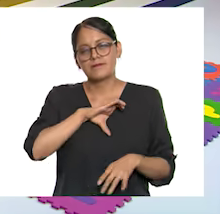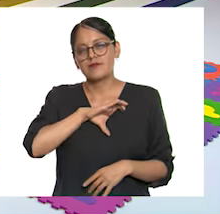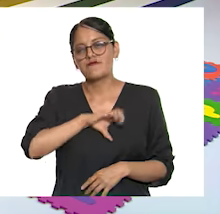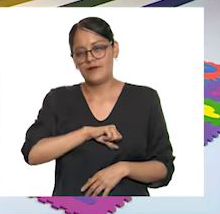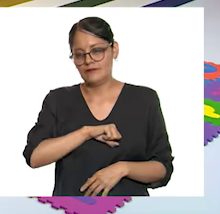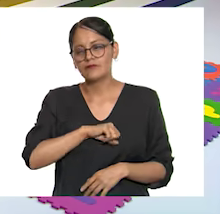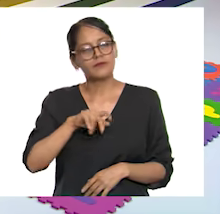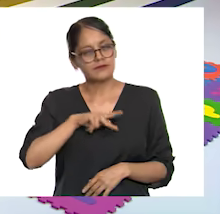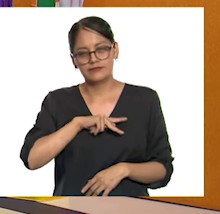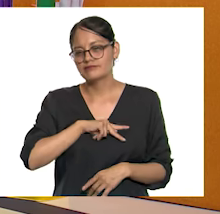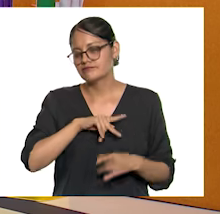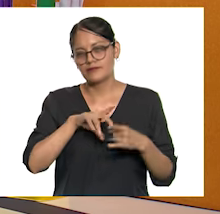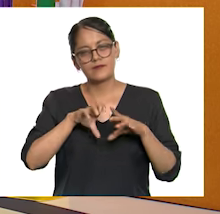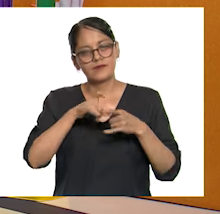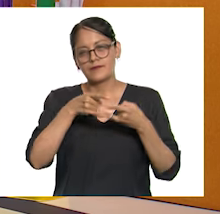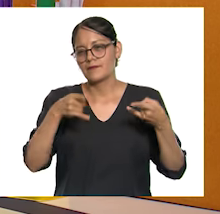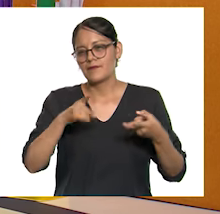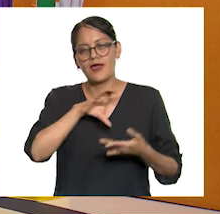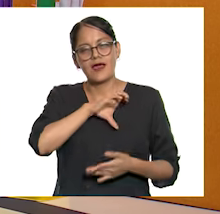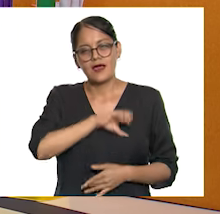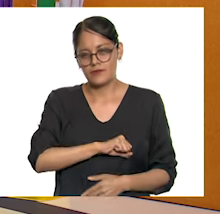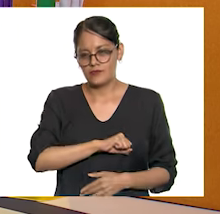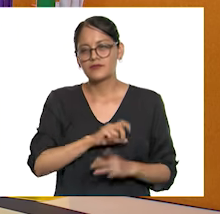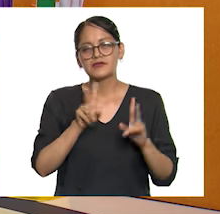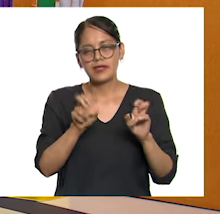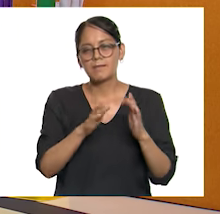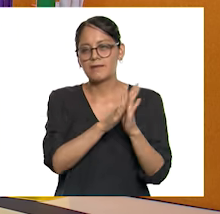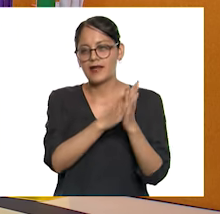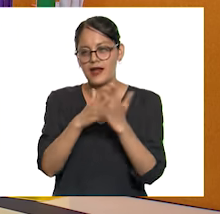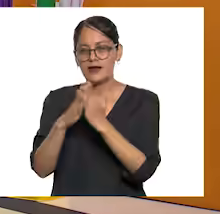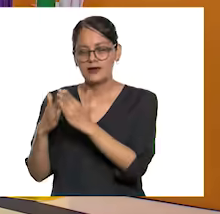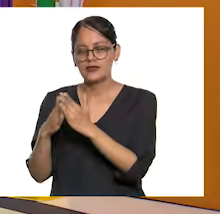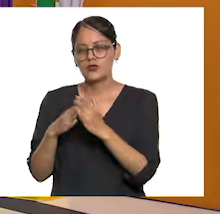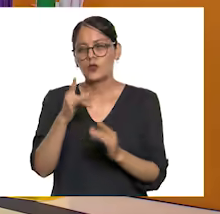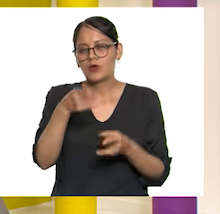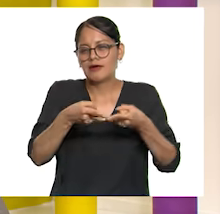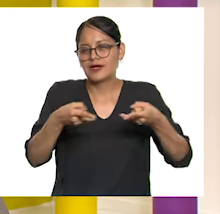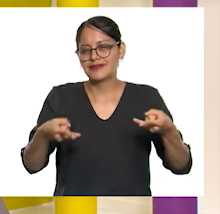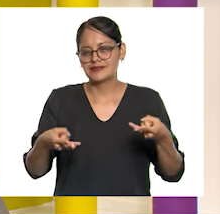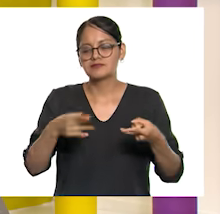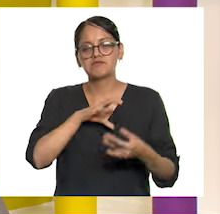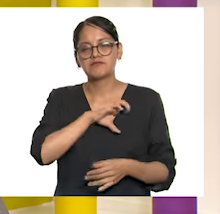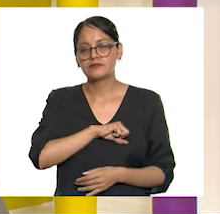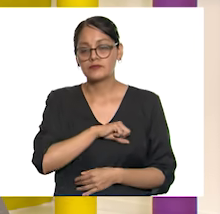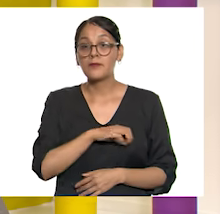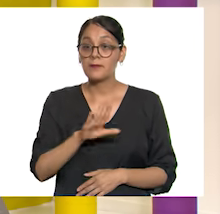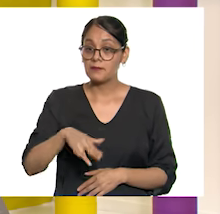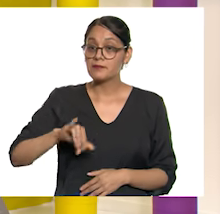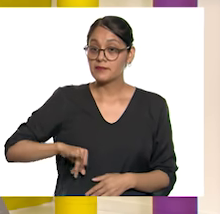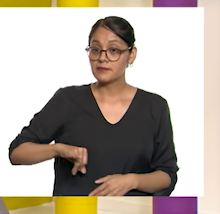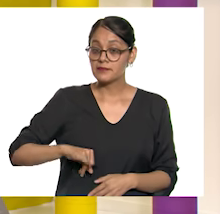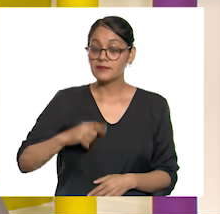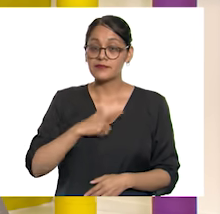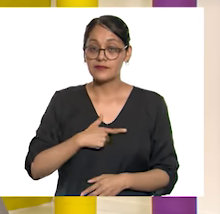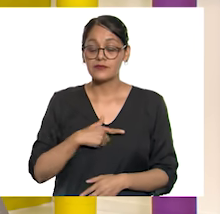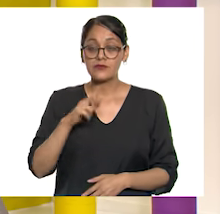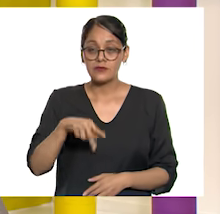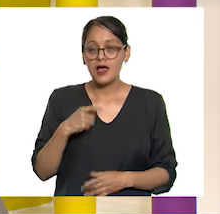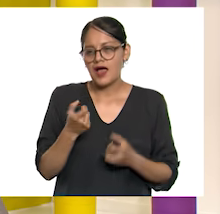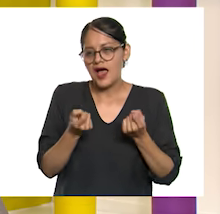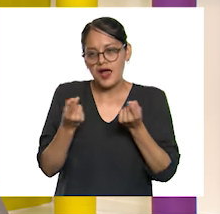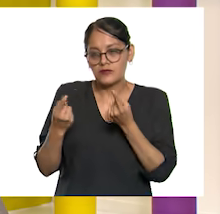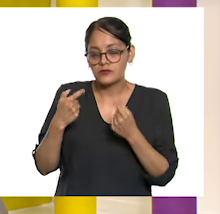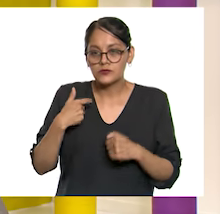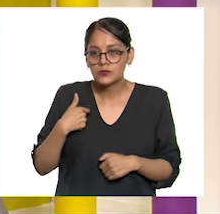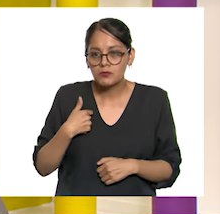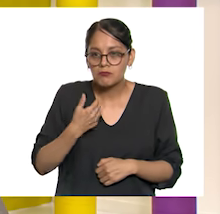bueno, es mi favorito, es mi subgénero favorito de la literatura. Ay, qué interesante todo lo que estamos viendo ahorita, son cosas que a lo mejor